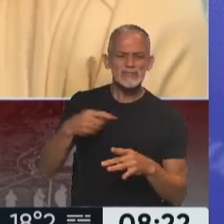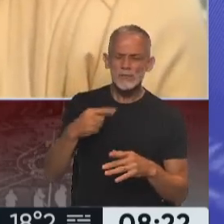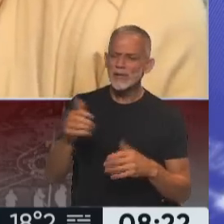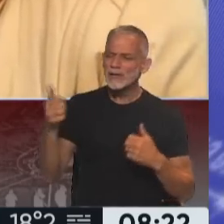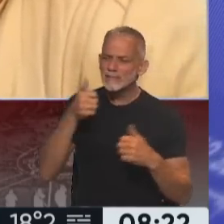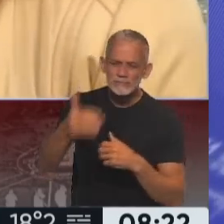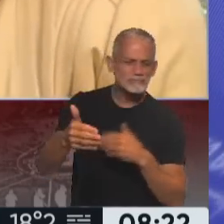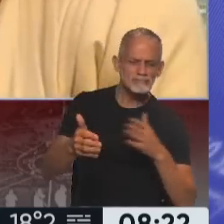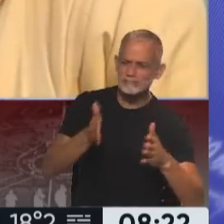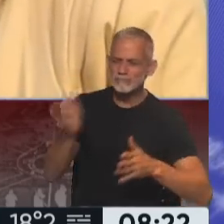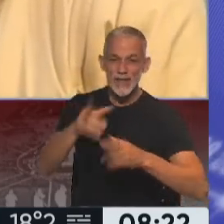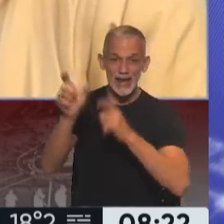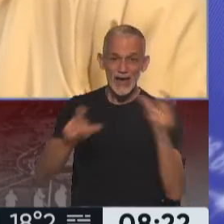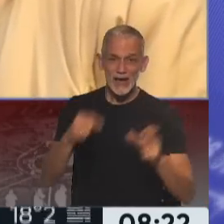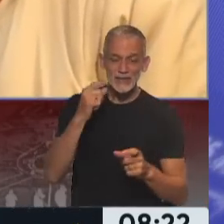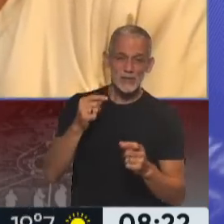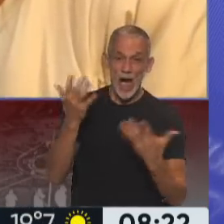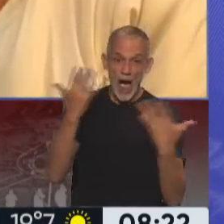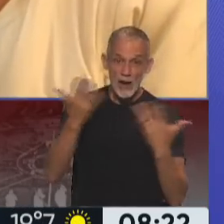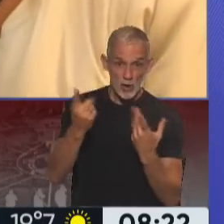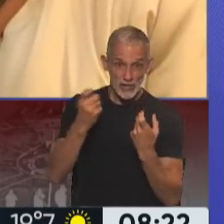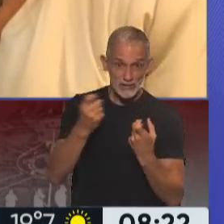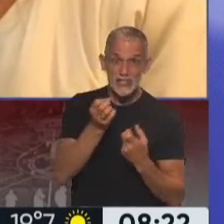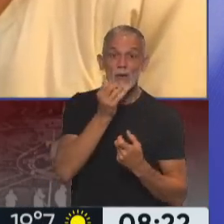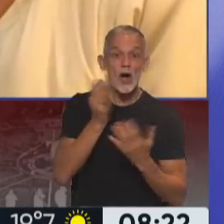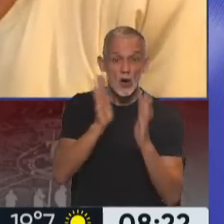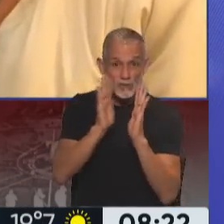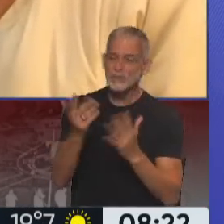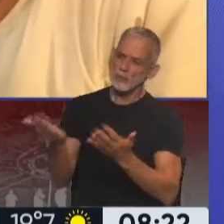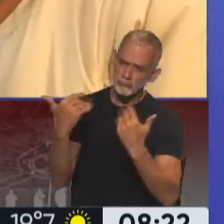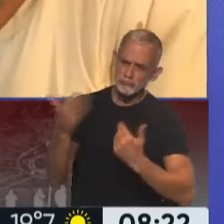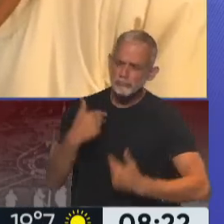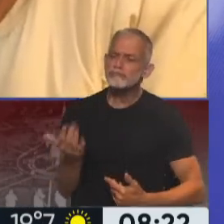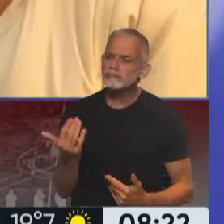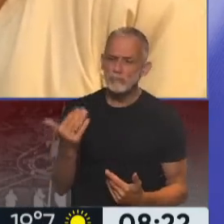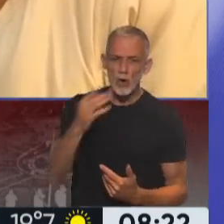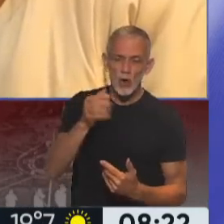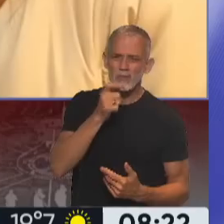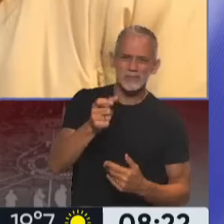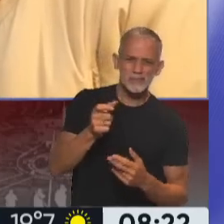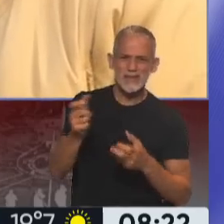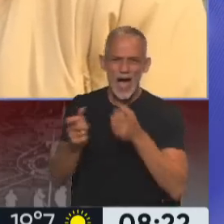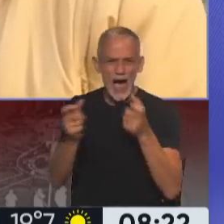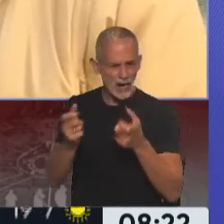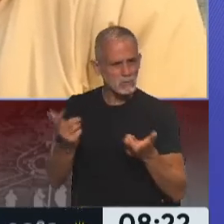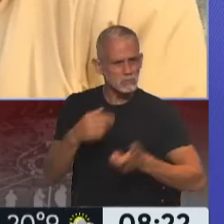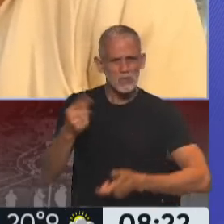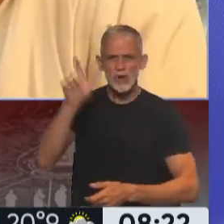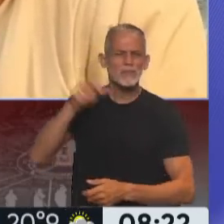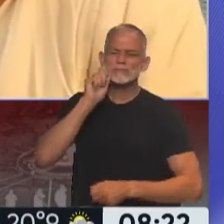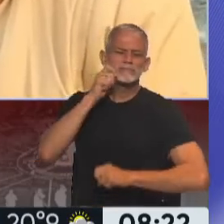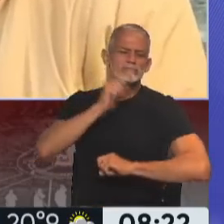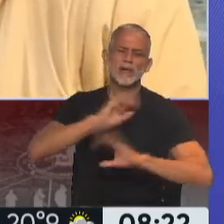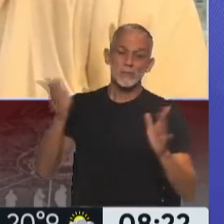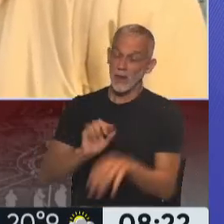gente y siempre prestar su oído para el que quisiera confesarse o dar una palabra. La verdad que es una persona maravillosa,